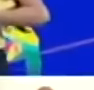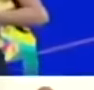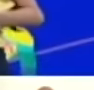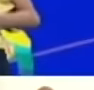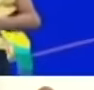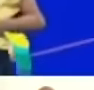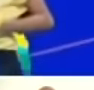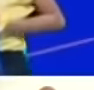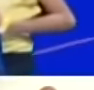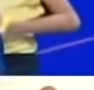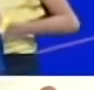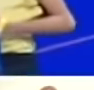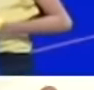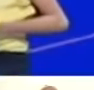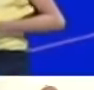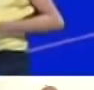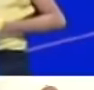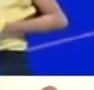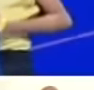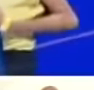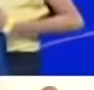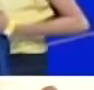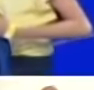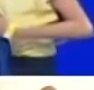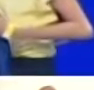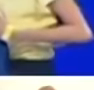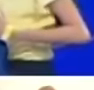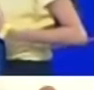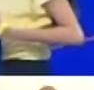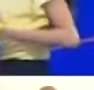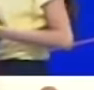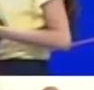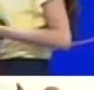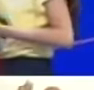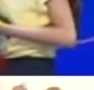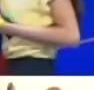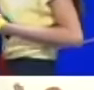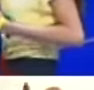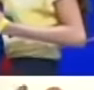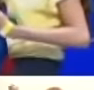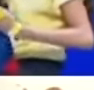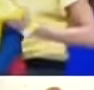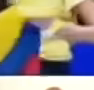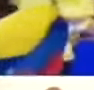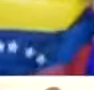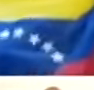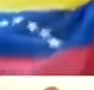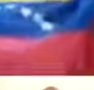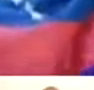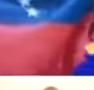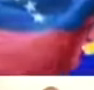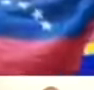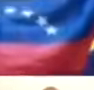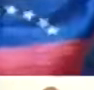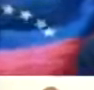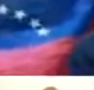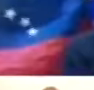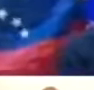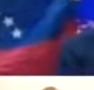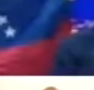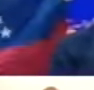Oye, te estaba viendo ahí desde que llegué con la bandera. Qué bella. Muéstrale la bandera a todos.